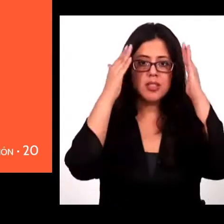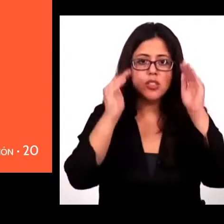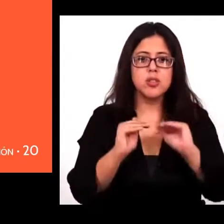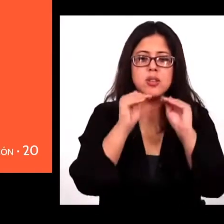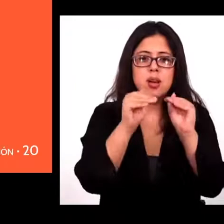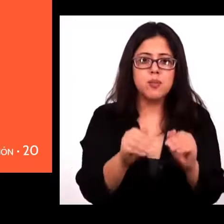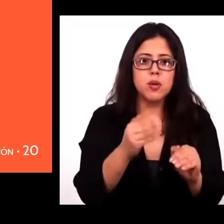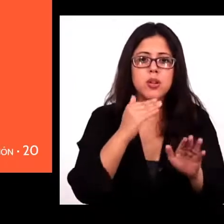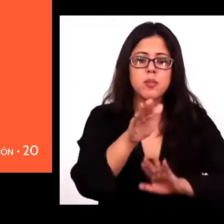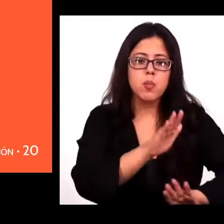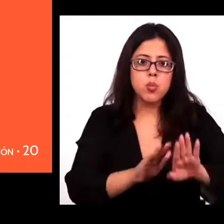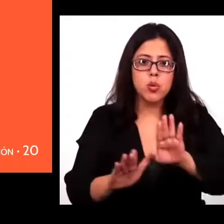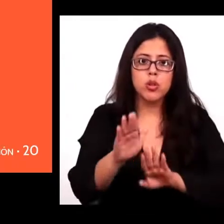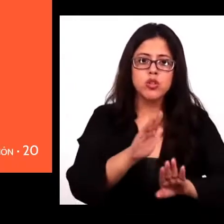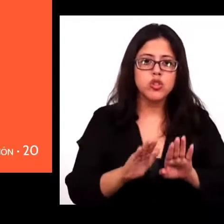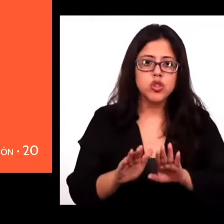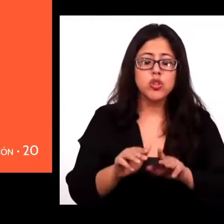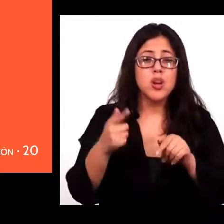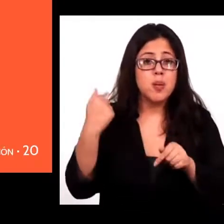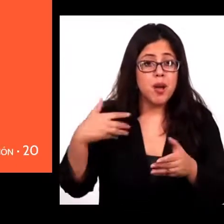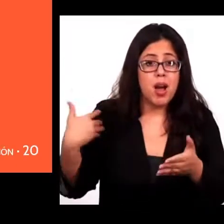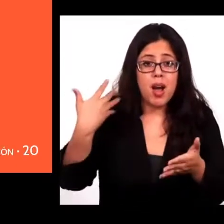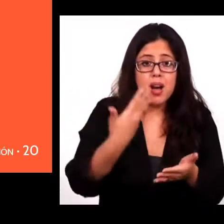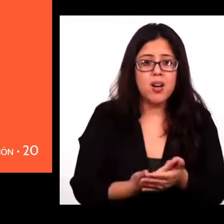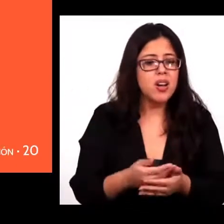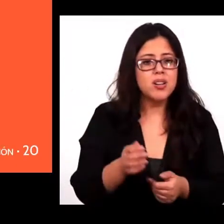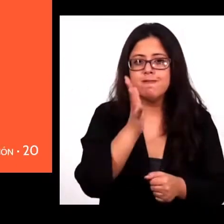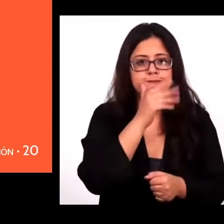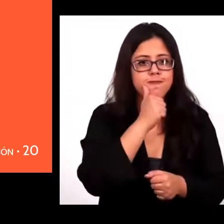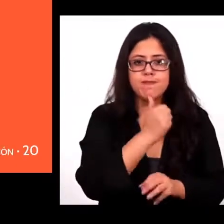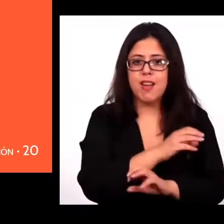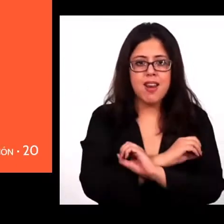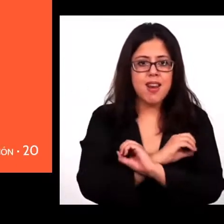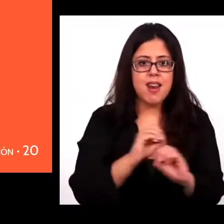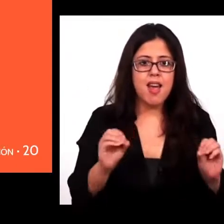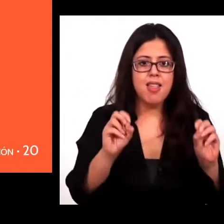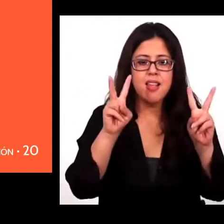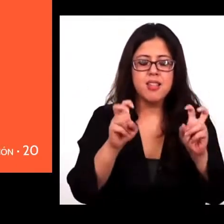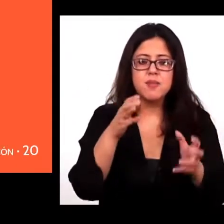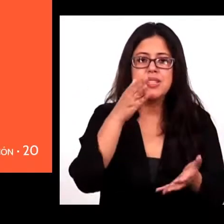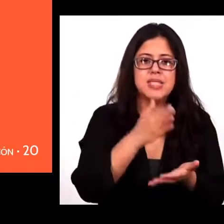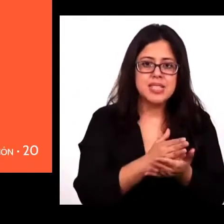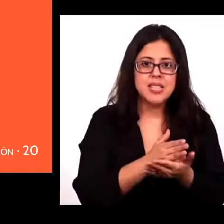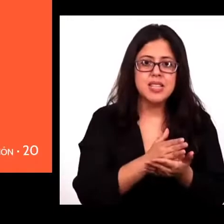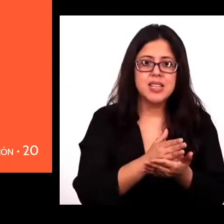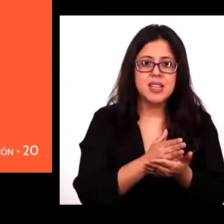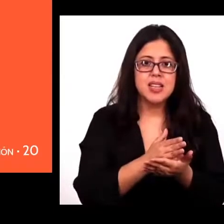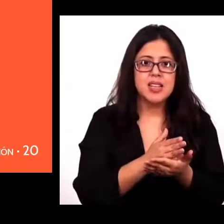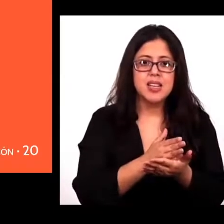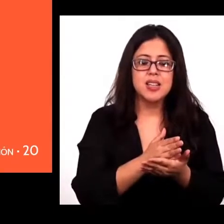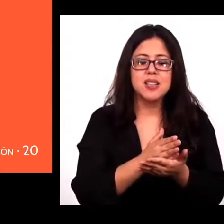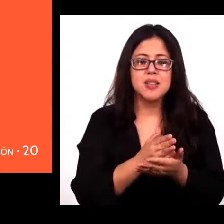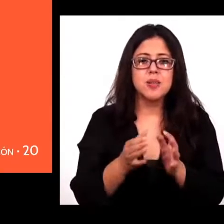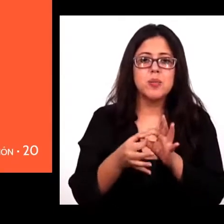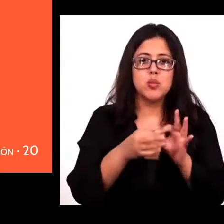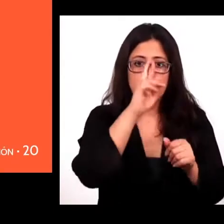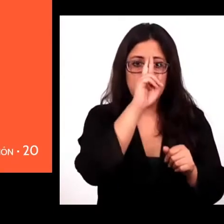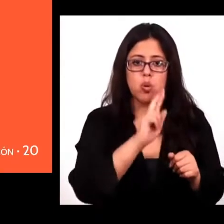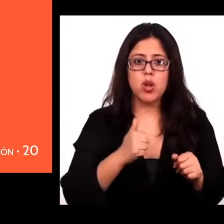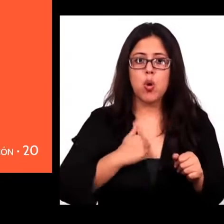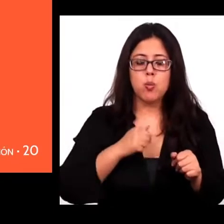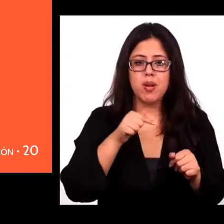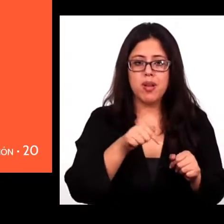y protección, cosa que hasta la fecha no se ha manifestado en los términos exigibles por la debida diligencia y por el rol que cumple esta